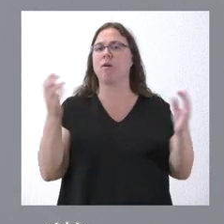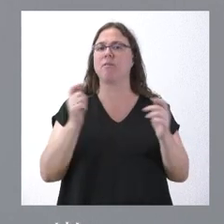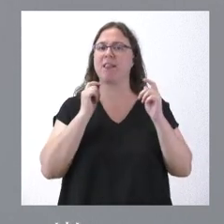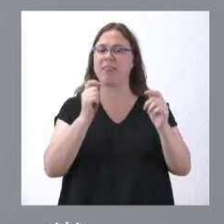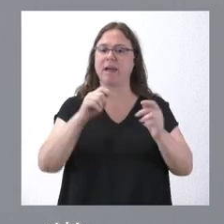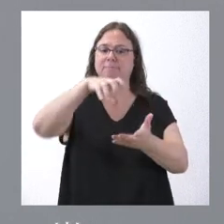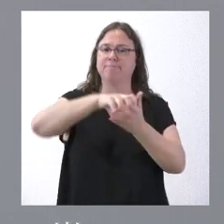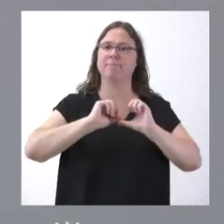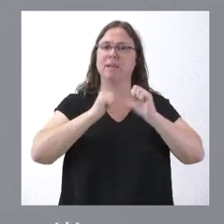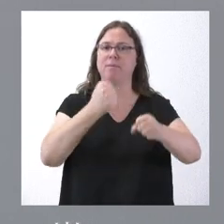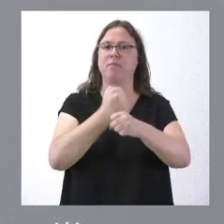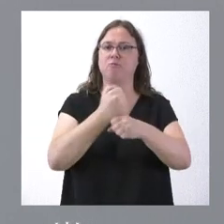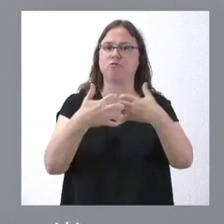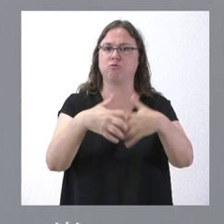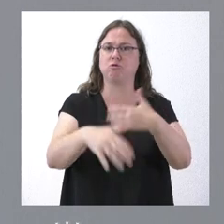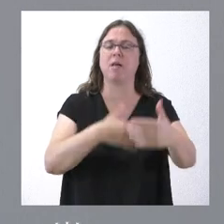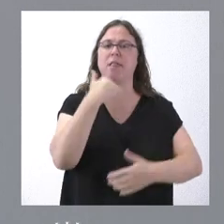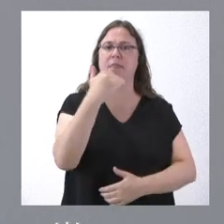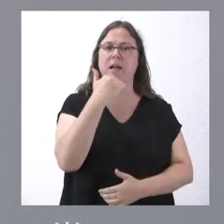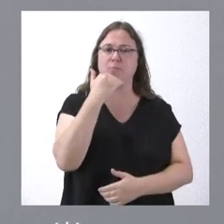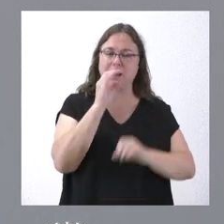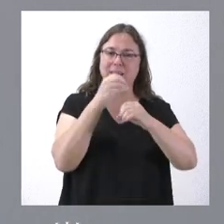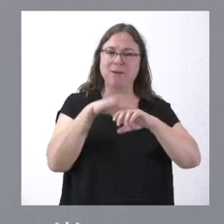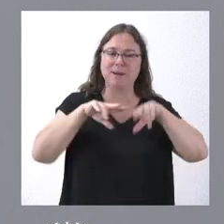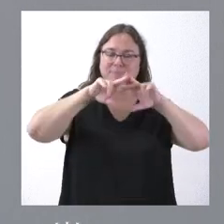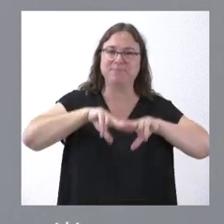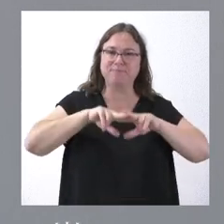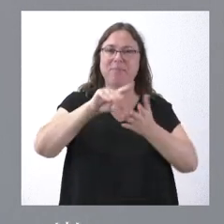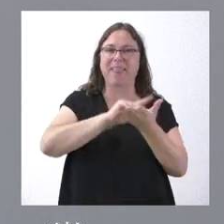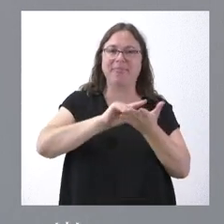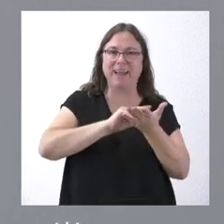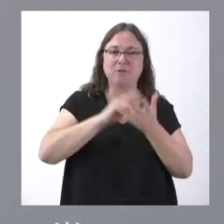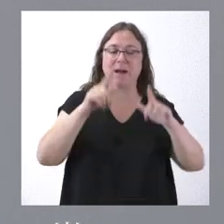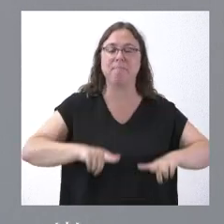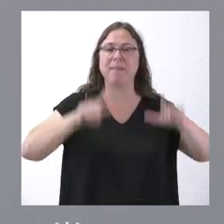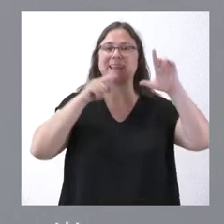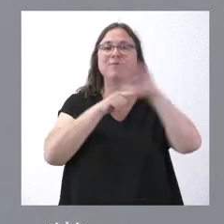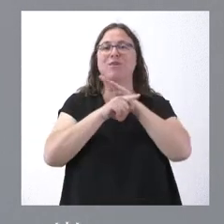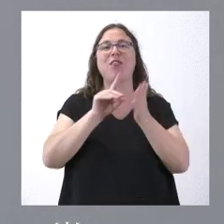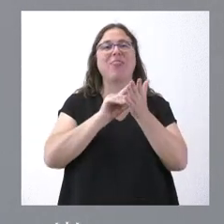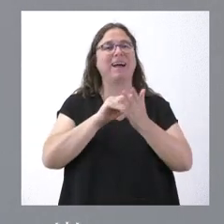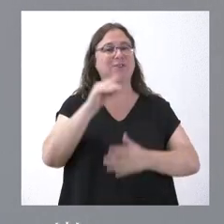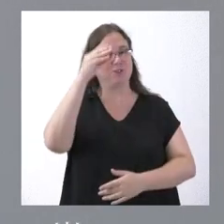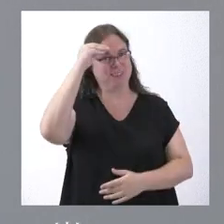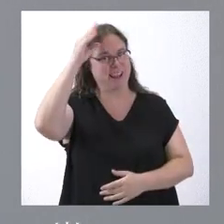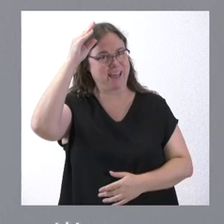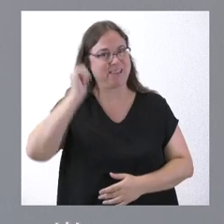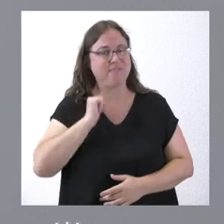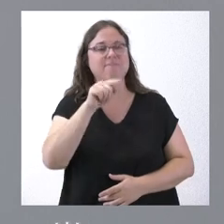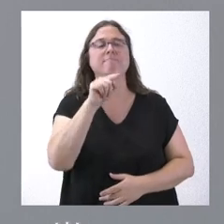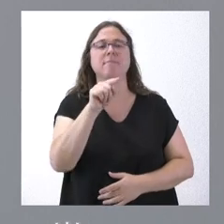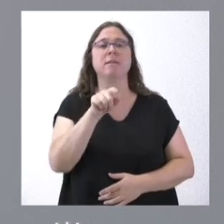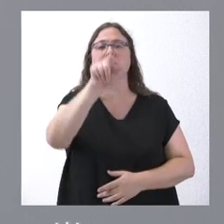un laboratorio para investigar en el ámbito de los espacios de datos y las plataformas de gestión de datos inteligentes. El centro permitirá a